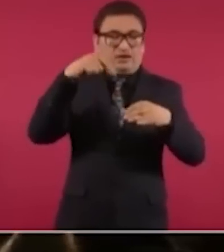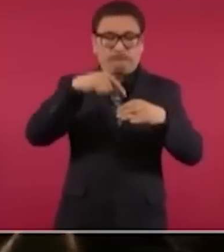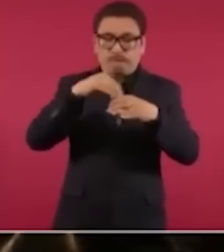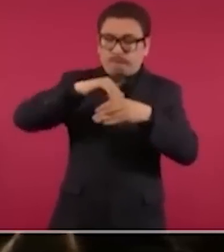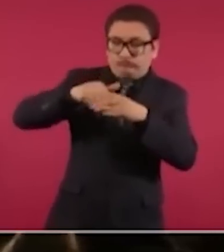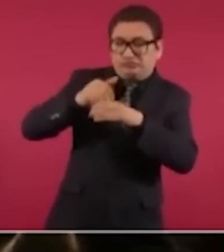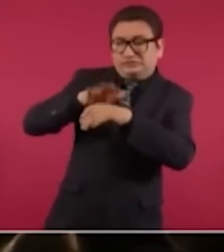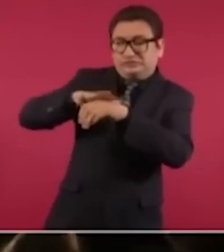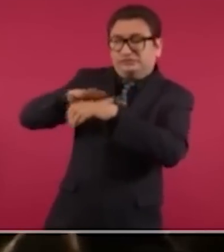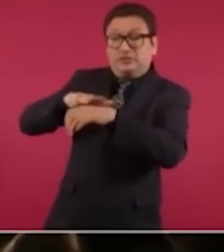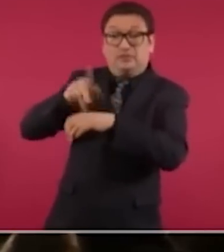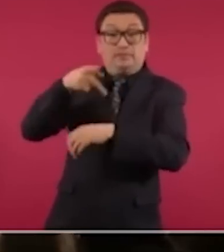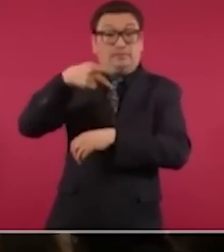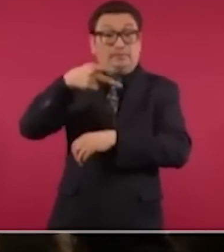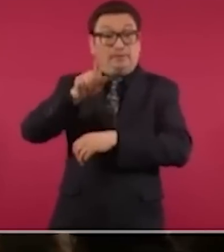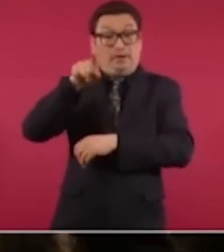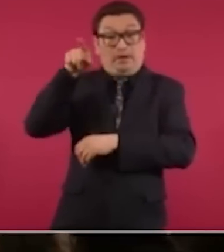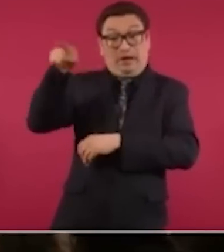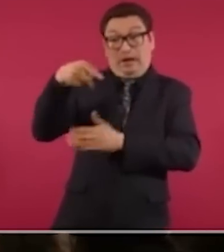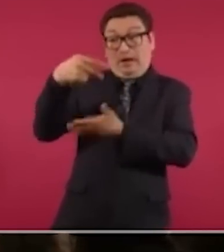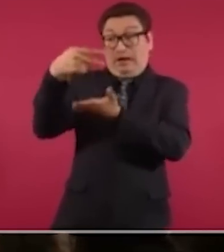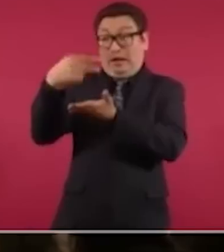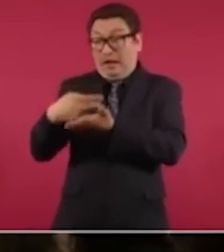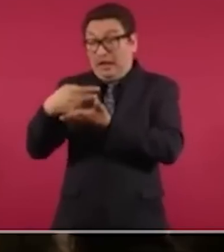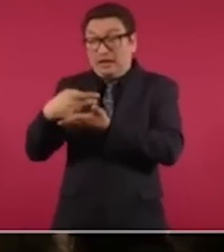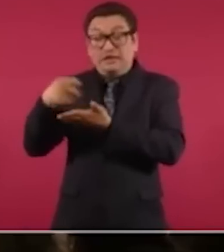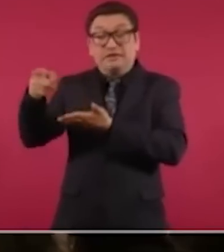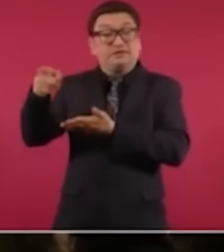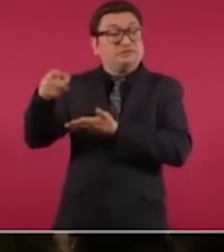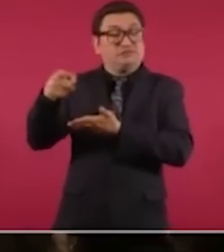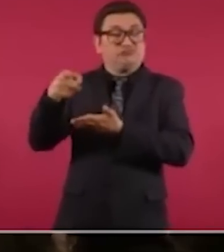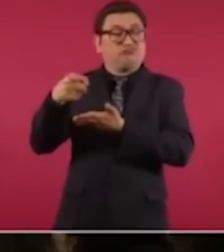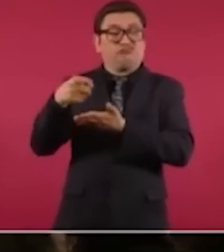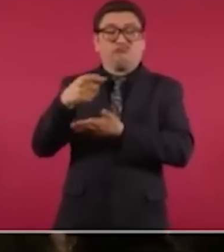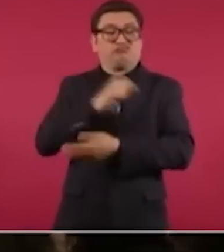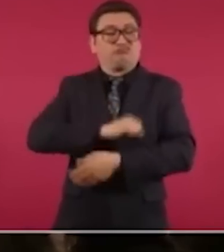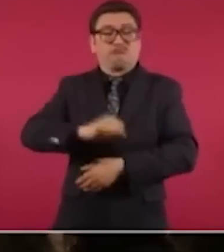pero la salud del zar no mejoraba